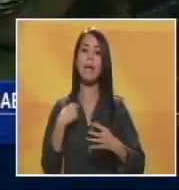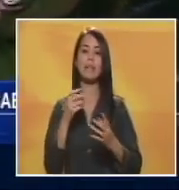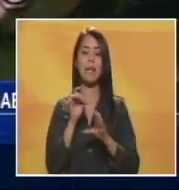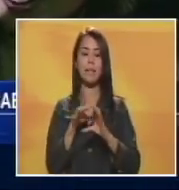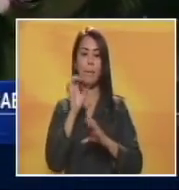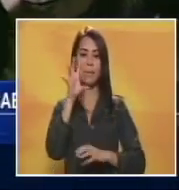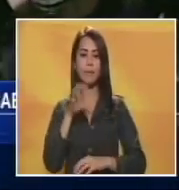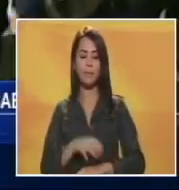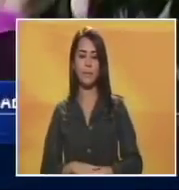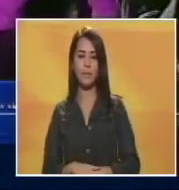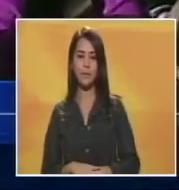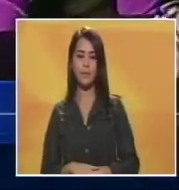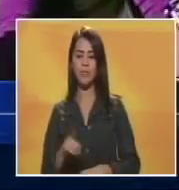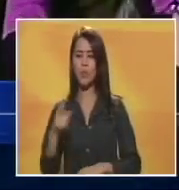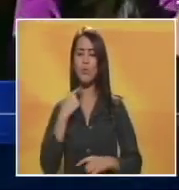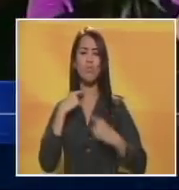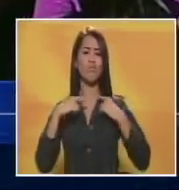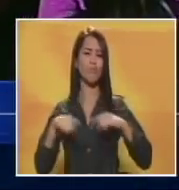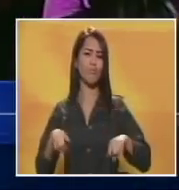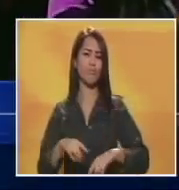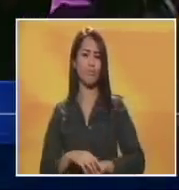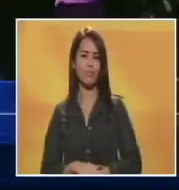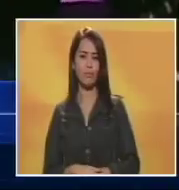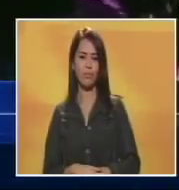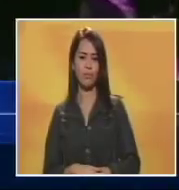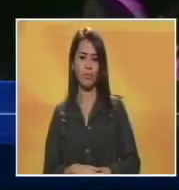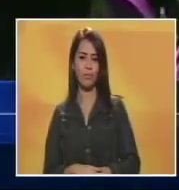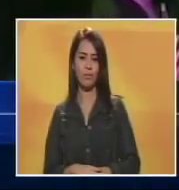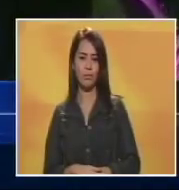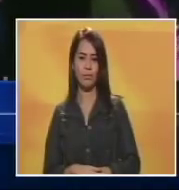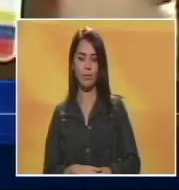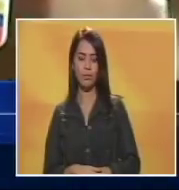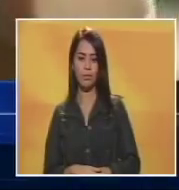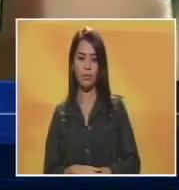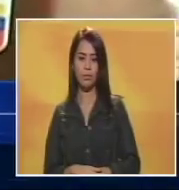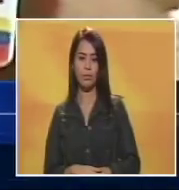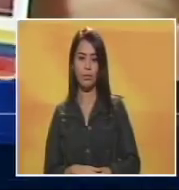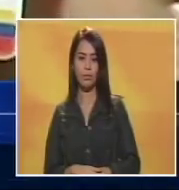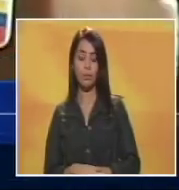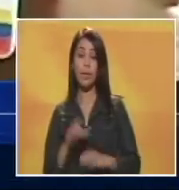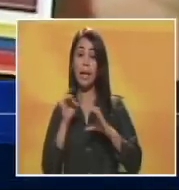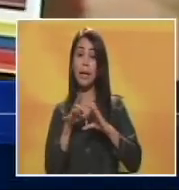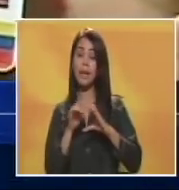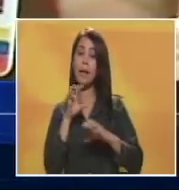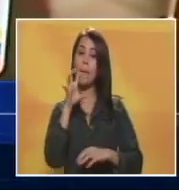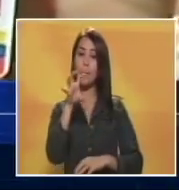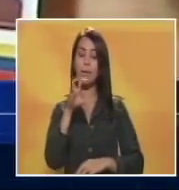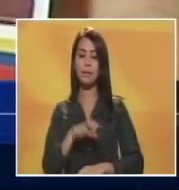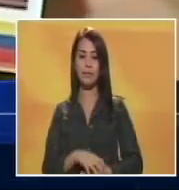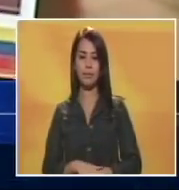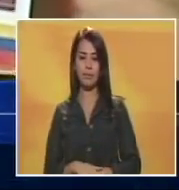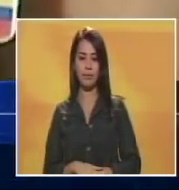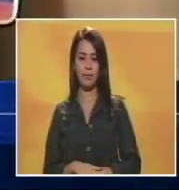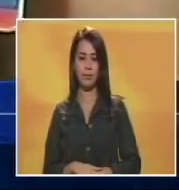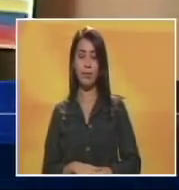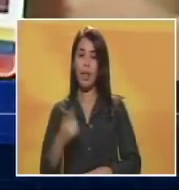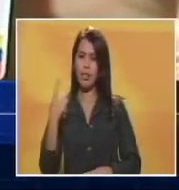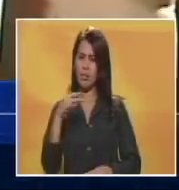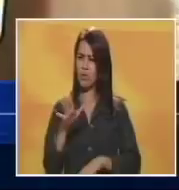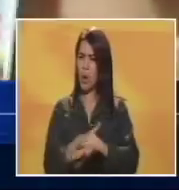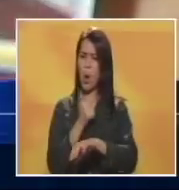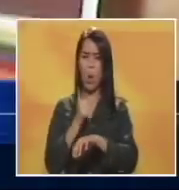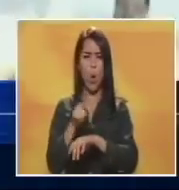Con respecto a los resultados electorales, el primer mandatario catalogó de irresponsable las declaraciones del ex candidato presidencial Henry Falcón, quien indicó